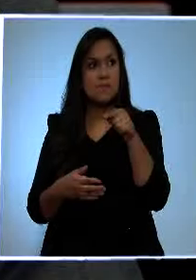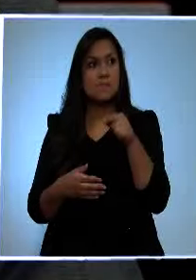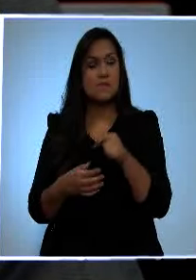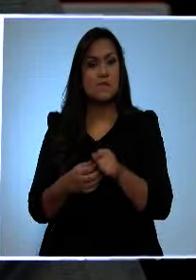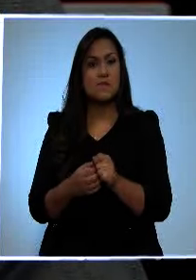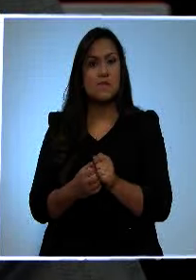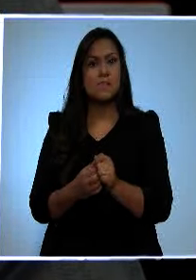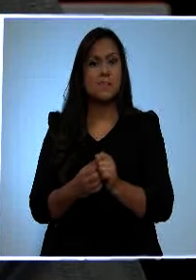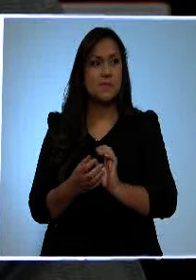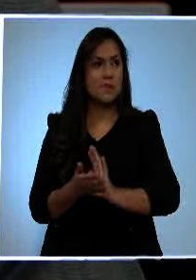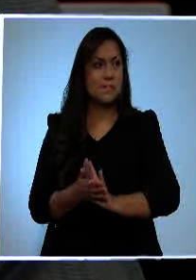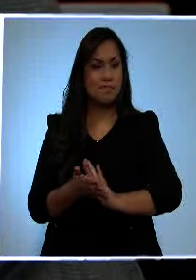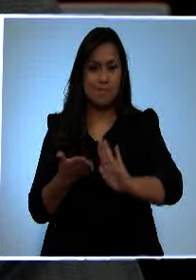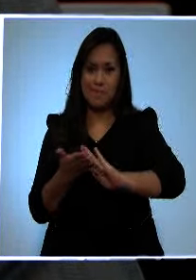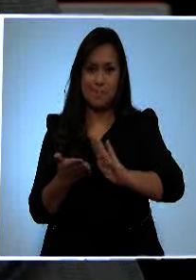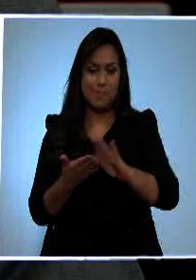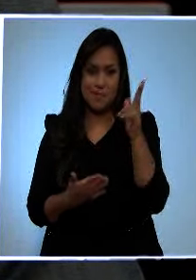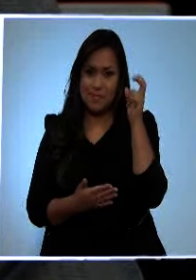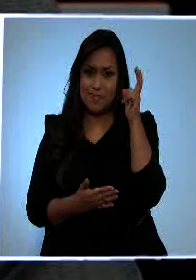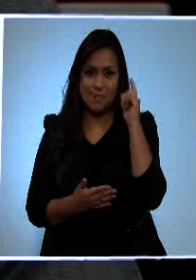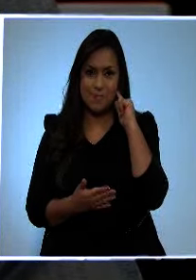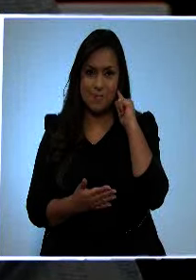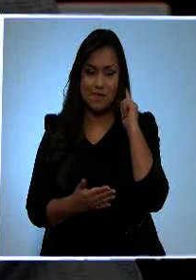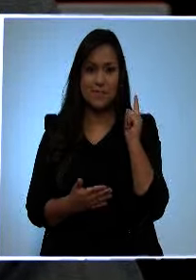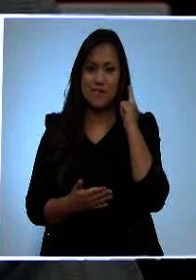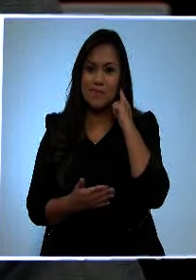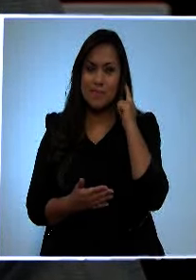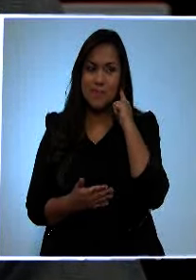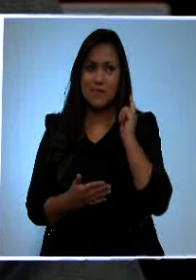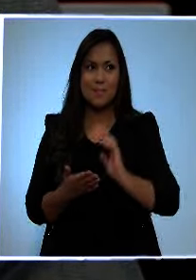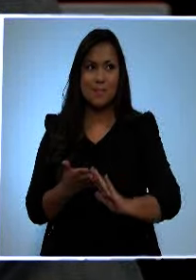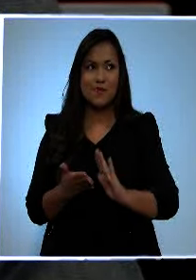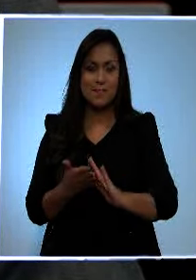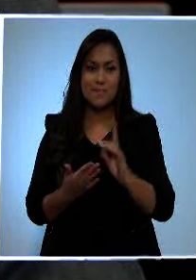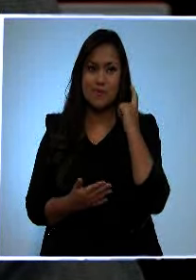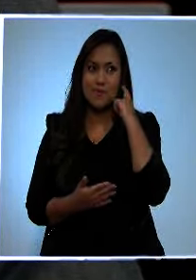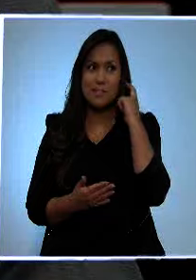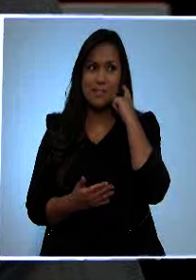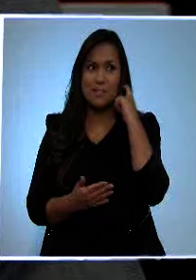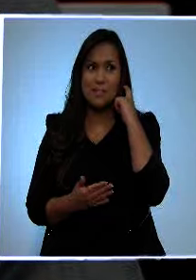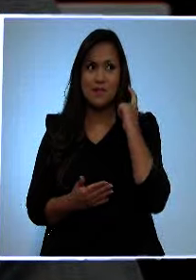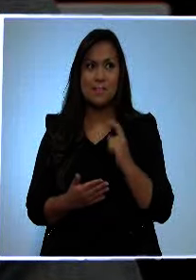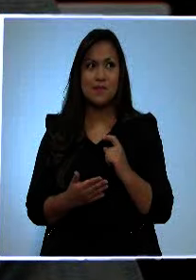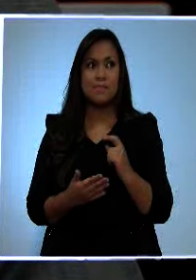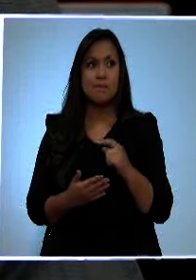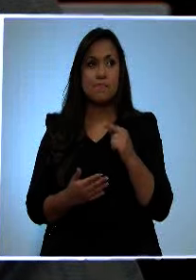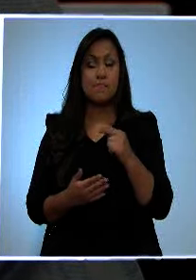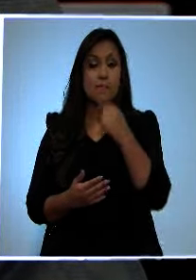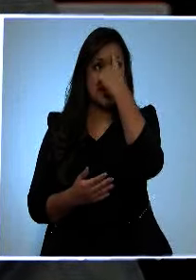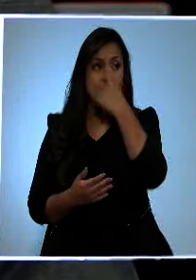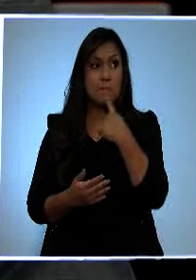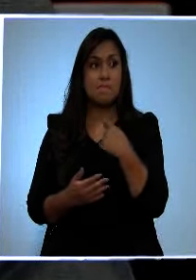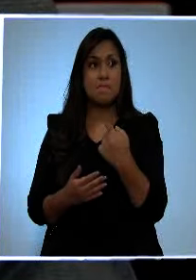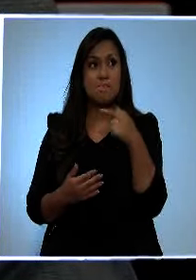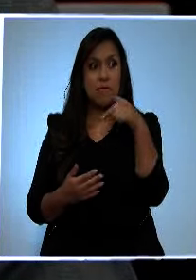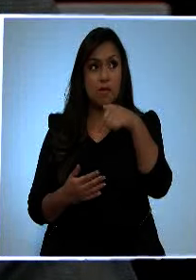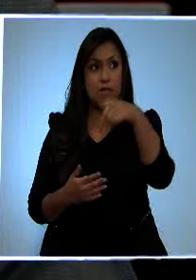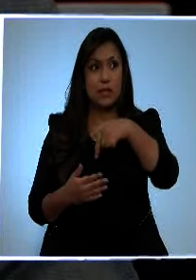últimos años y que encuentra en el nuevo código orgánico integral penal normas para su aplicación perfiles criminales